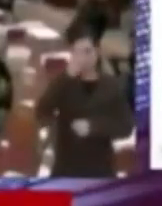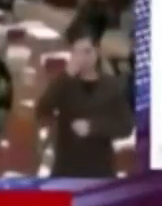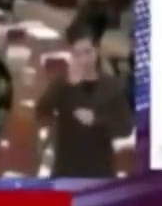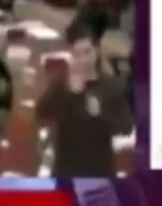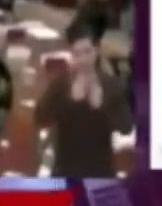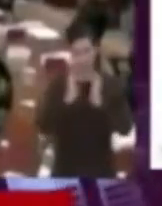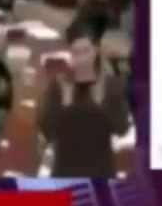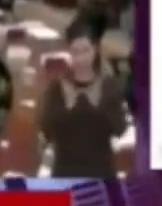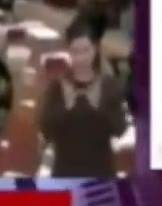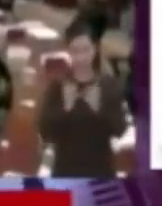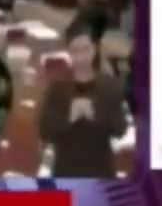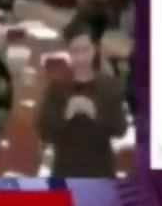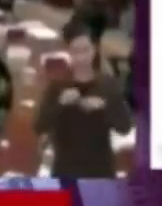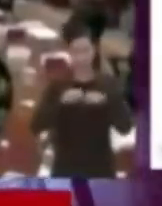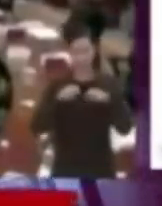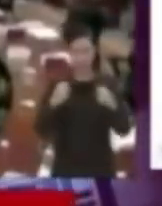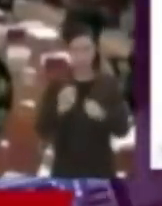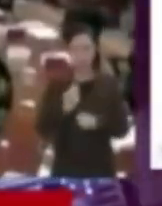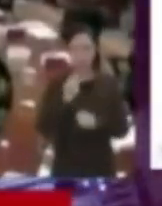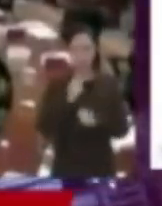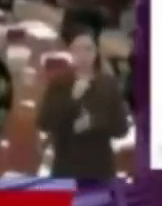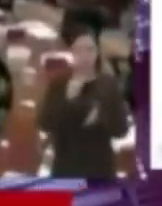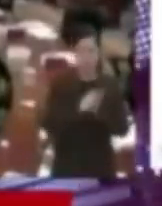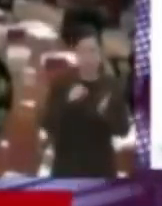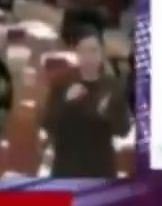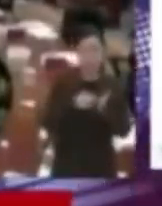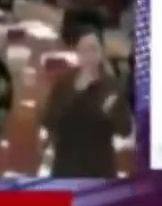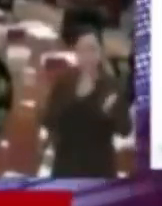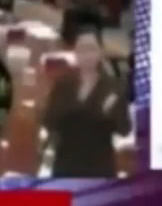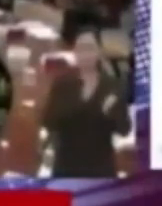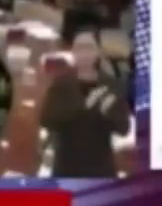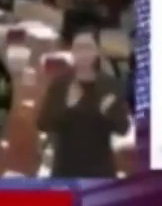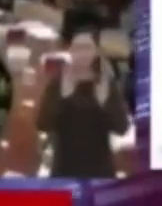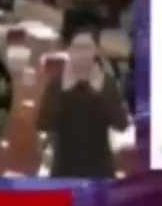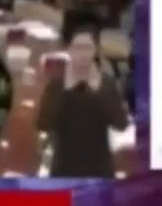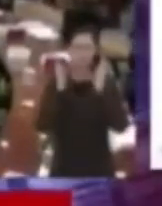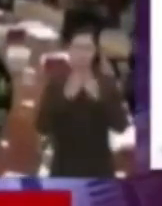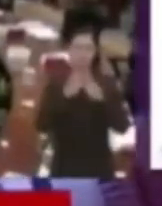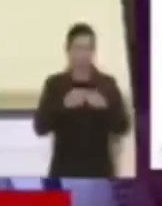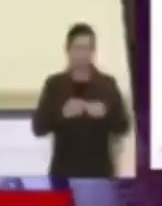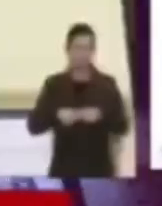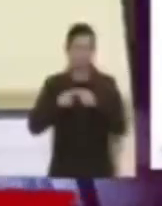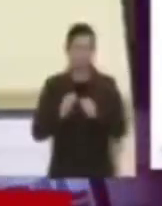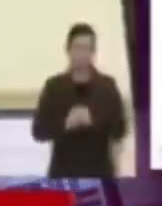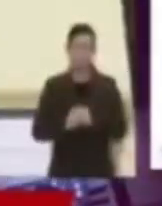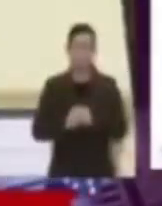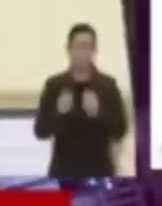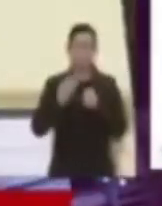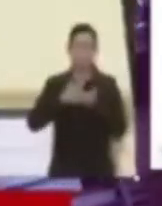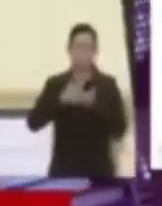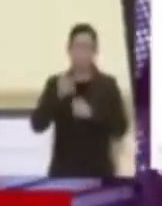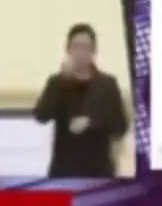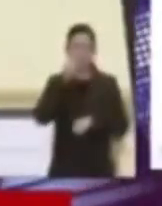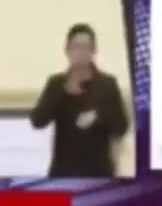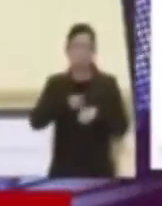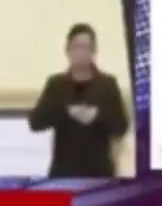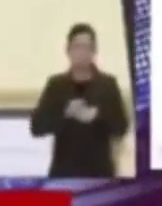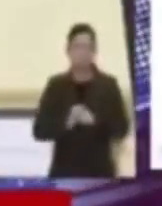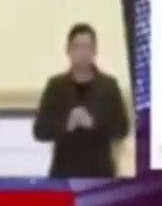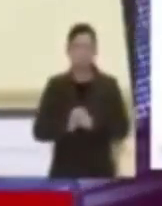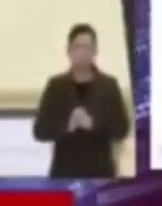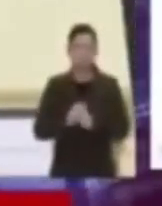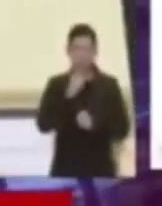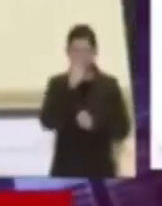Era inexplicable para nosotros aliarnos con quienes están sirviendo para la consolidación del